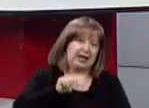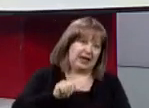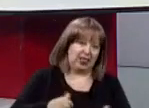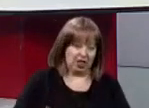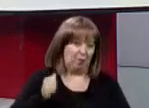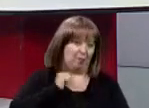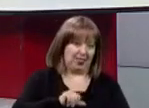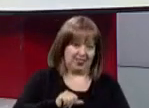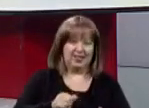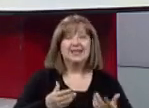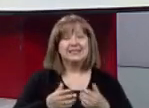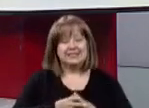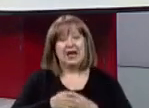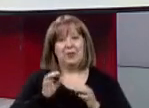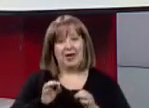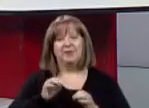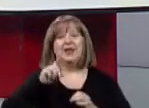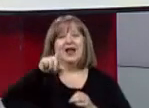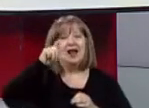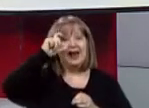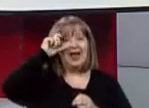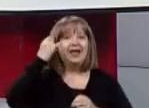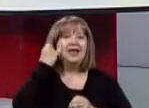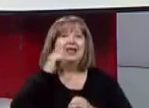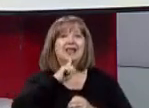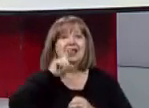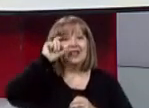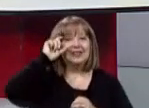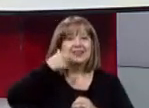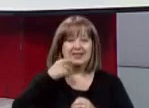como que estaba herido. Bueno, ahí estaba entonces. Leites es el nombre,